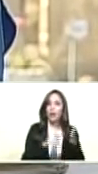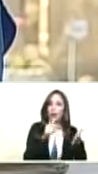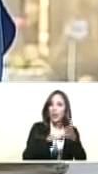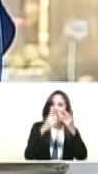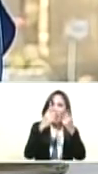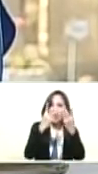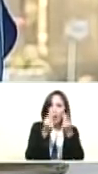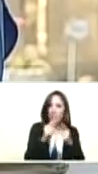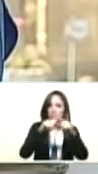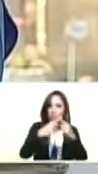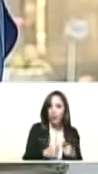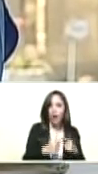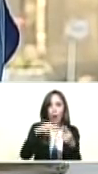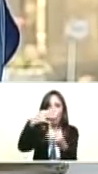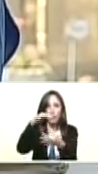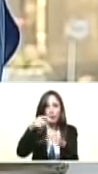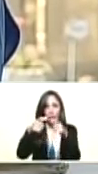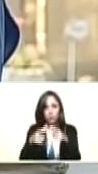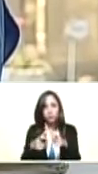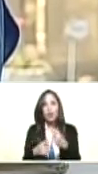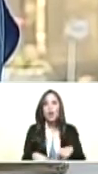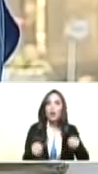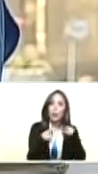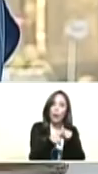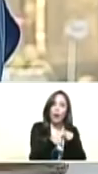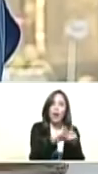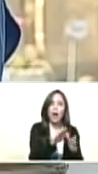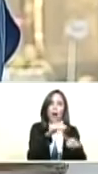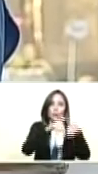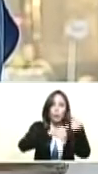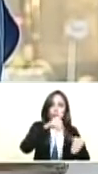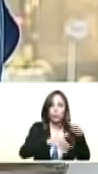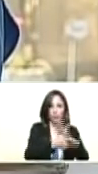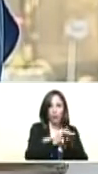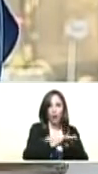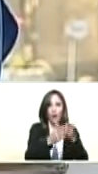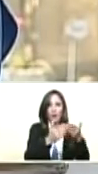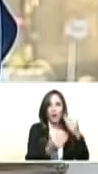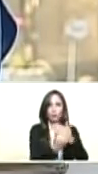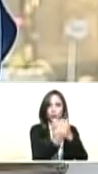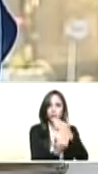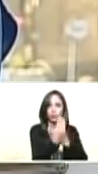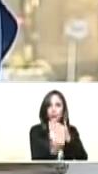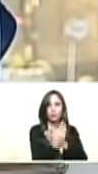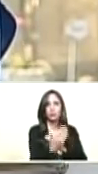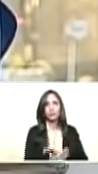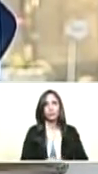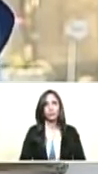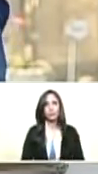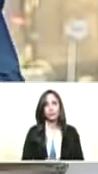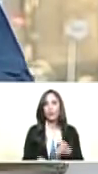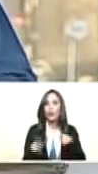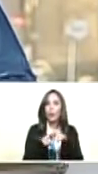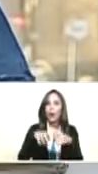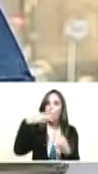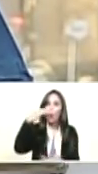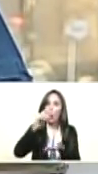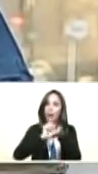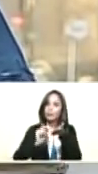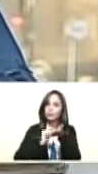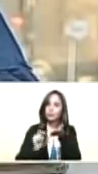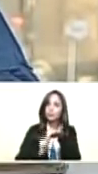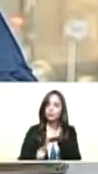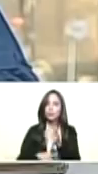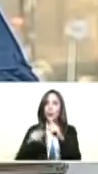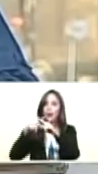están en la urna es igual al voto electrónico que ha impreso la máquina en el acta final